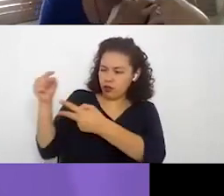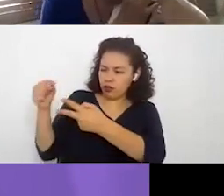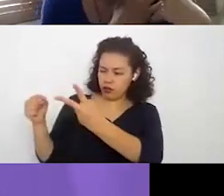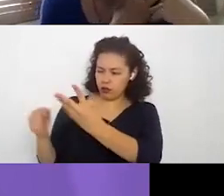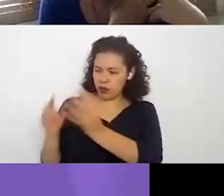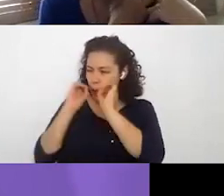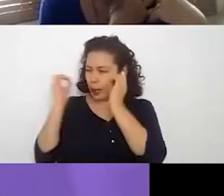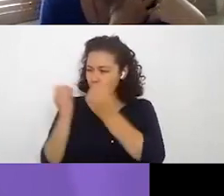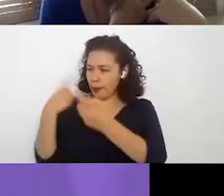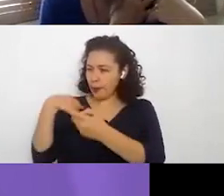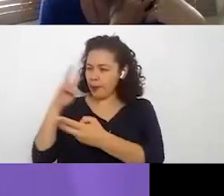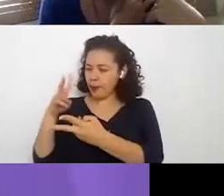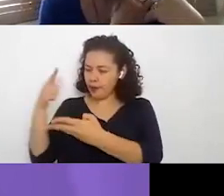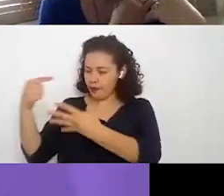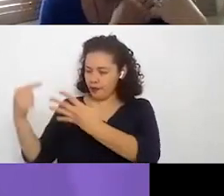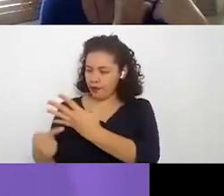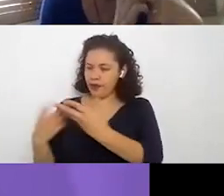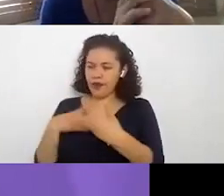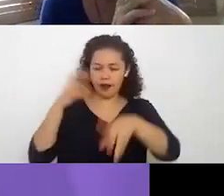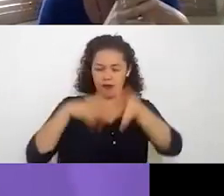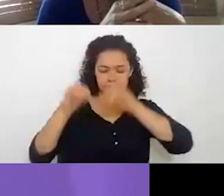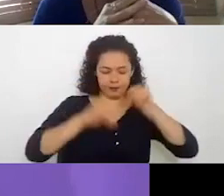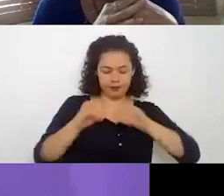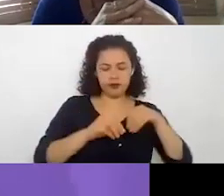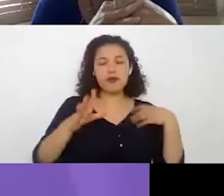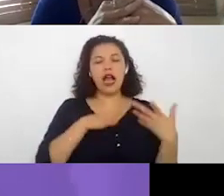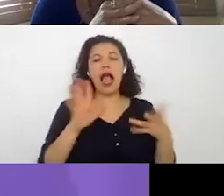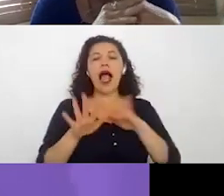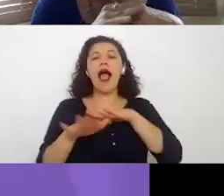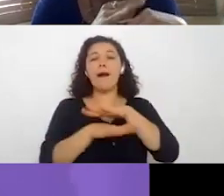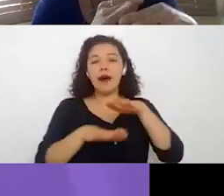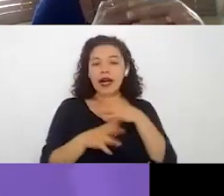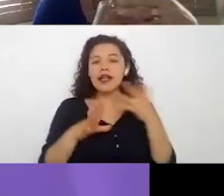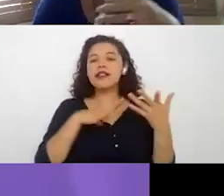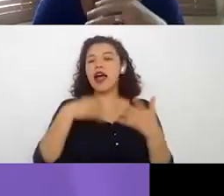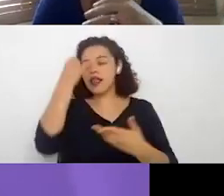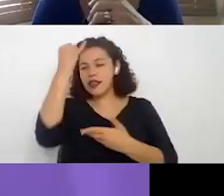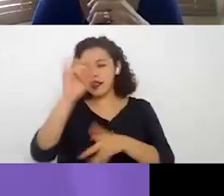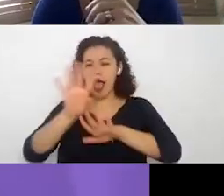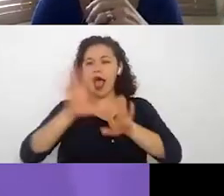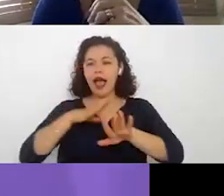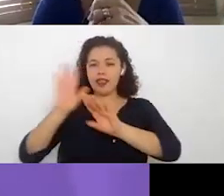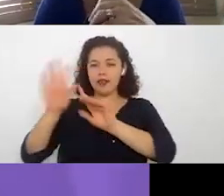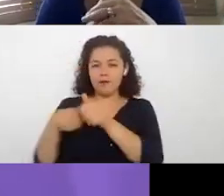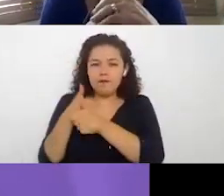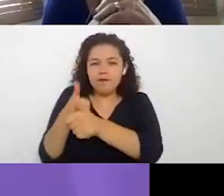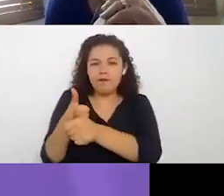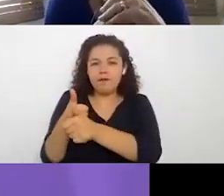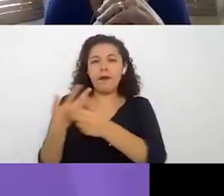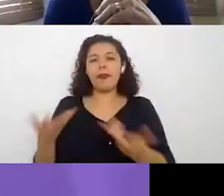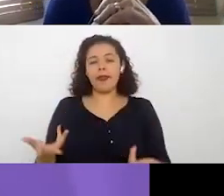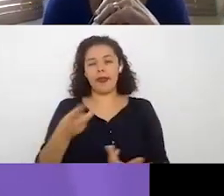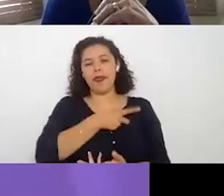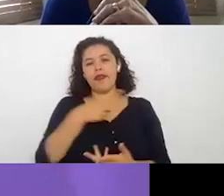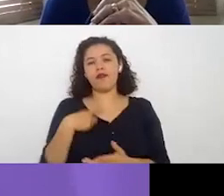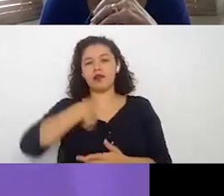organizaciones. Entonces, tienen una base, tienen un sustento que debemos de